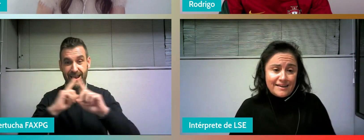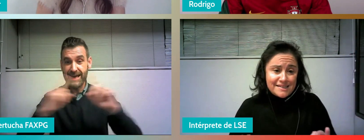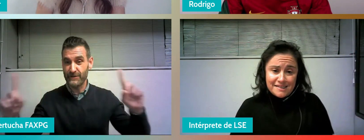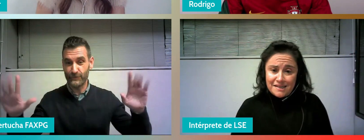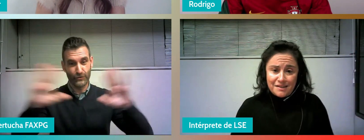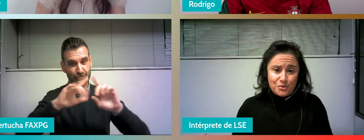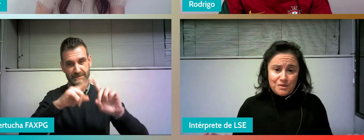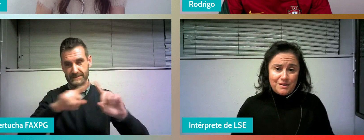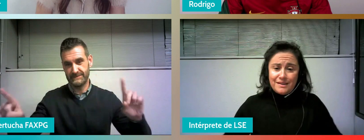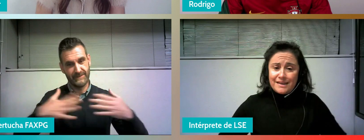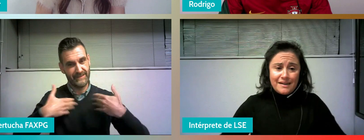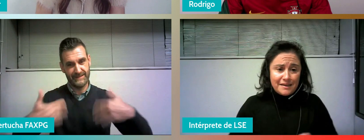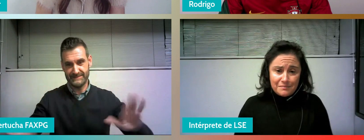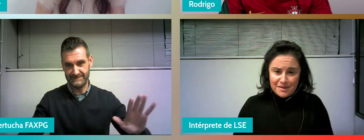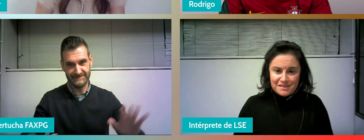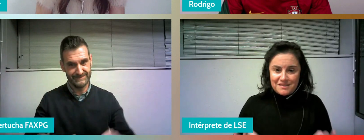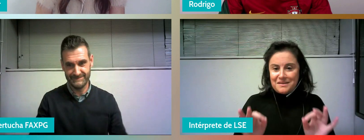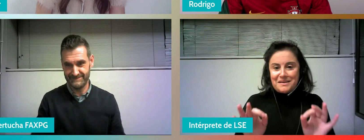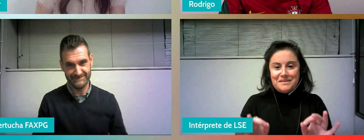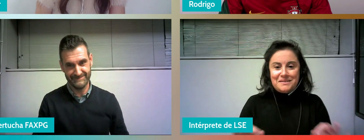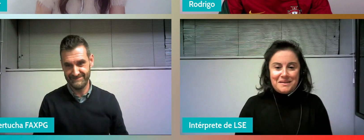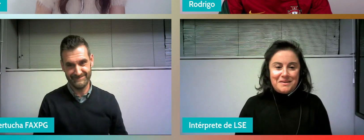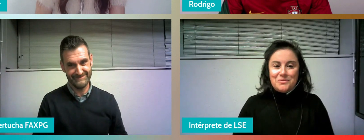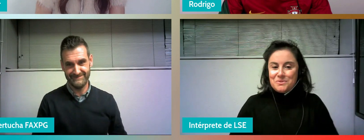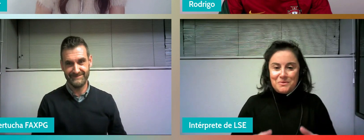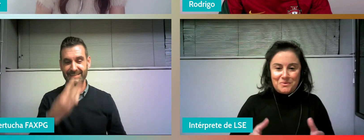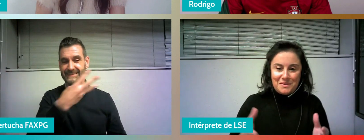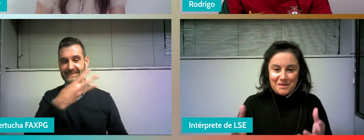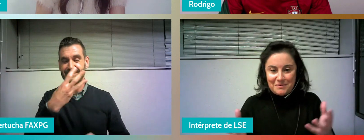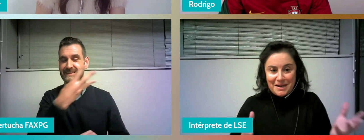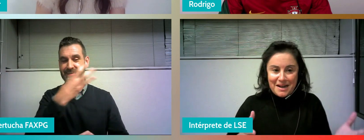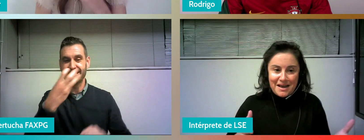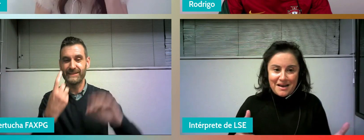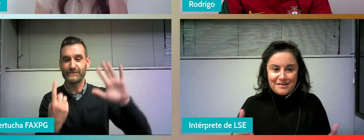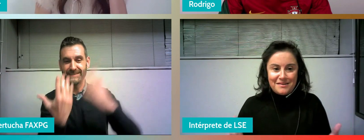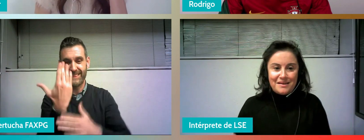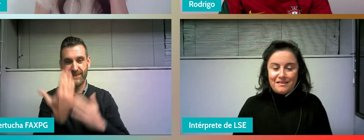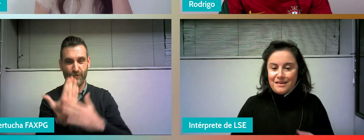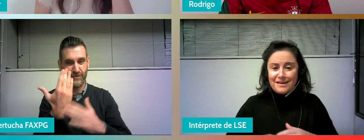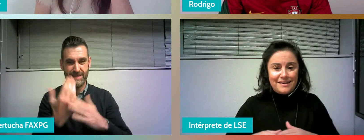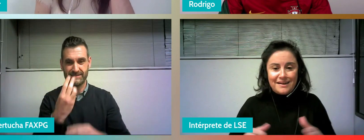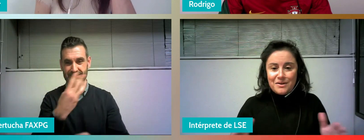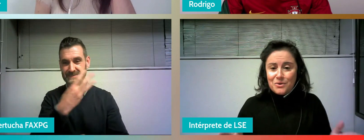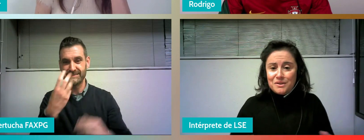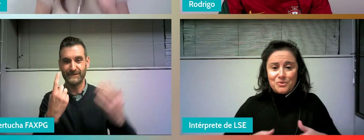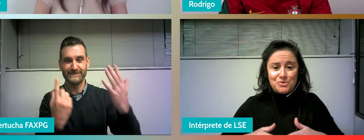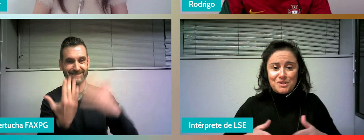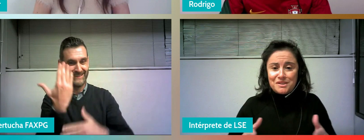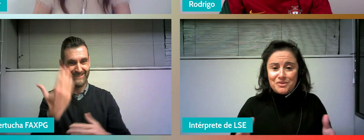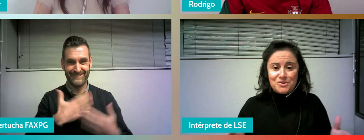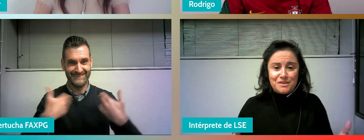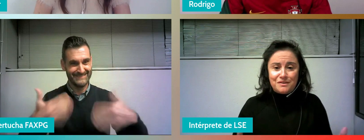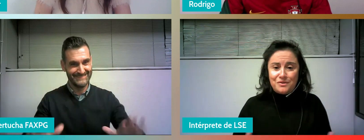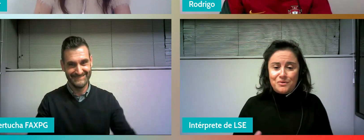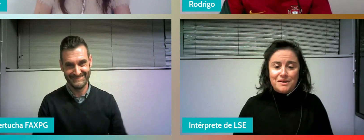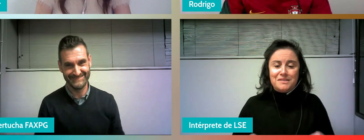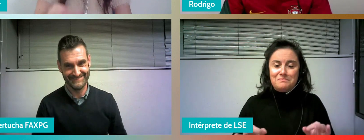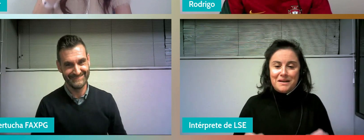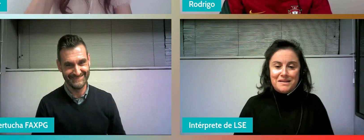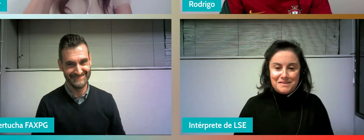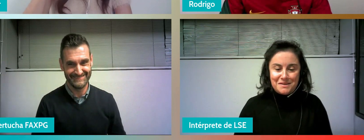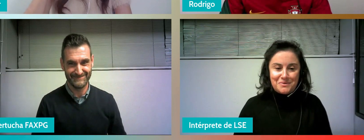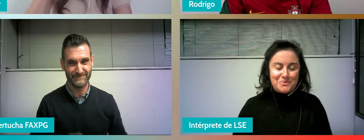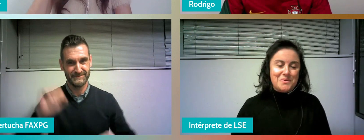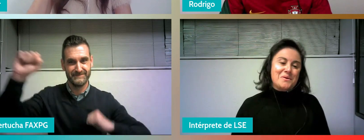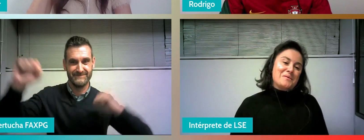Calquera día que sexa de noite, de calquer mes, ese é o signo de bailar e de danza. Calquera noite, dos 365 días,